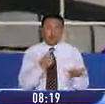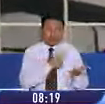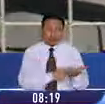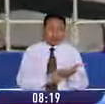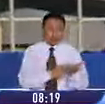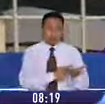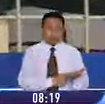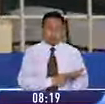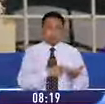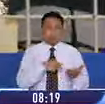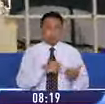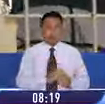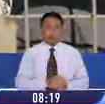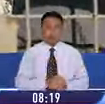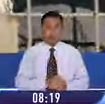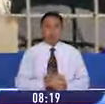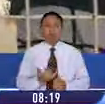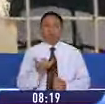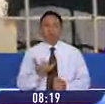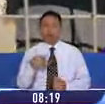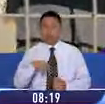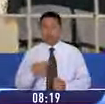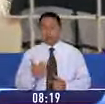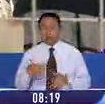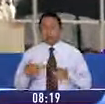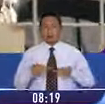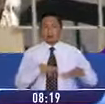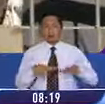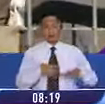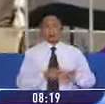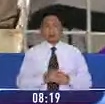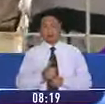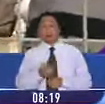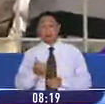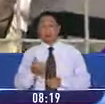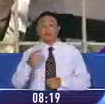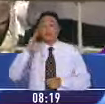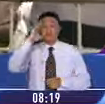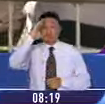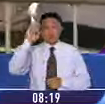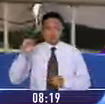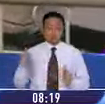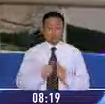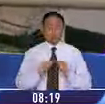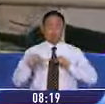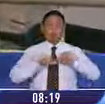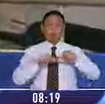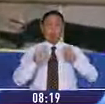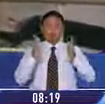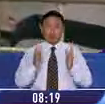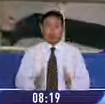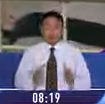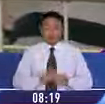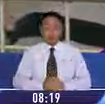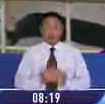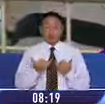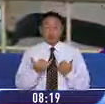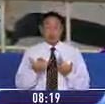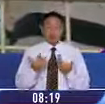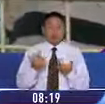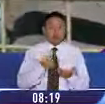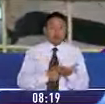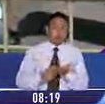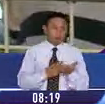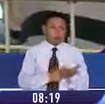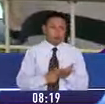sea, más bien estamos tratando de coordinar conjuntamente con la escolta legislativa y el administrador general. Entonces, estamos definiendo eso y